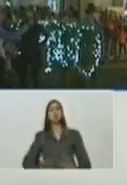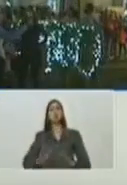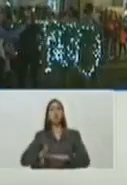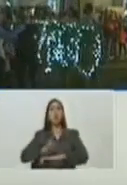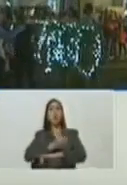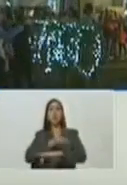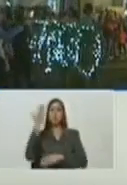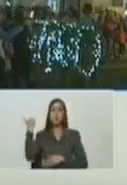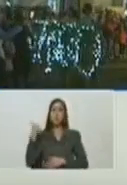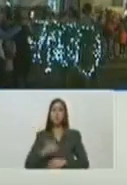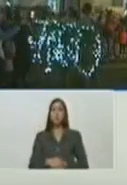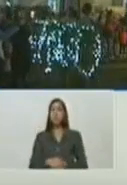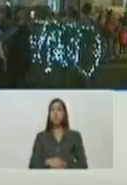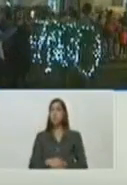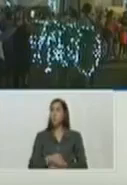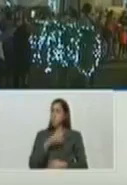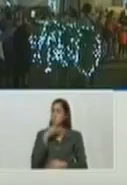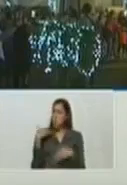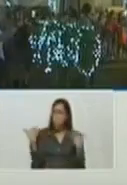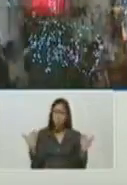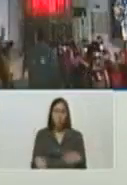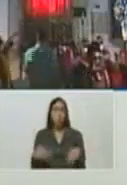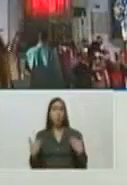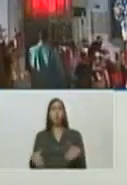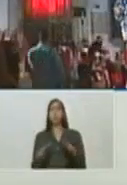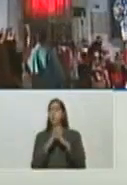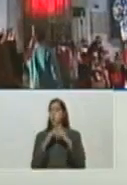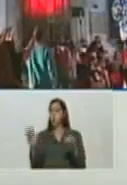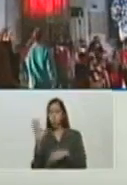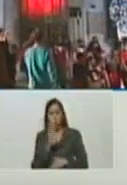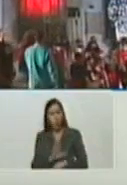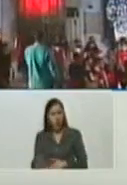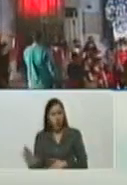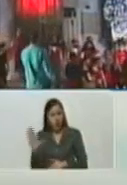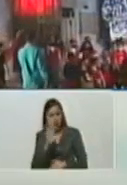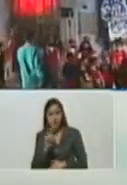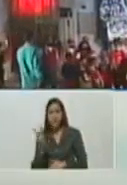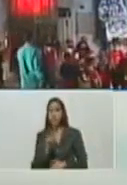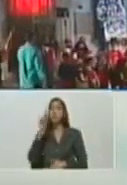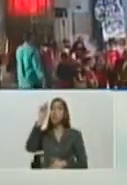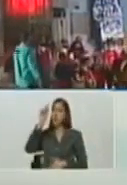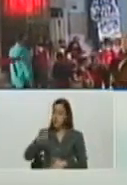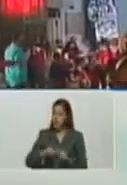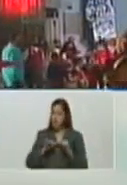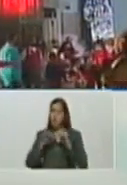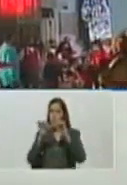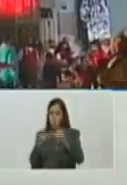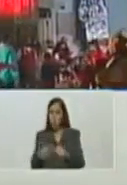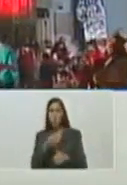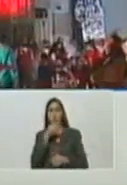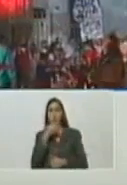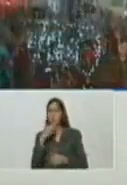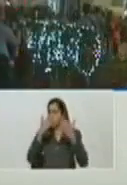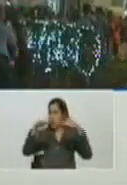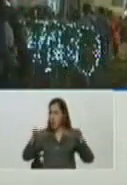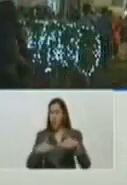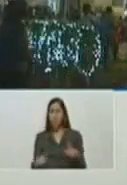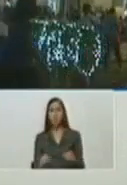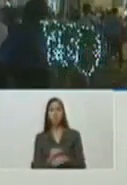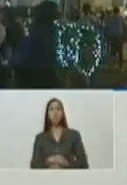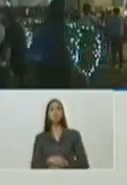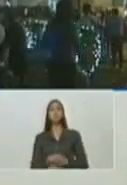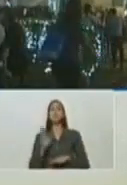San Jacinto. Eso está bellísimo. Y toda la ciudad de Caracas y toda Venezuela tiene que ponerse bella, bella, bella, bella,